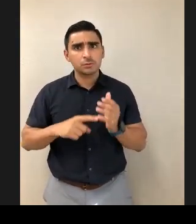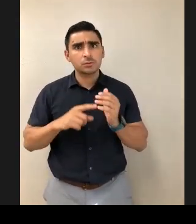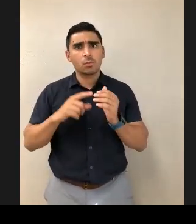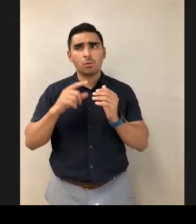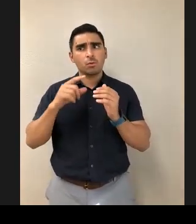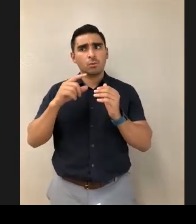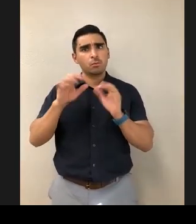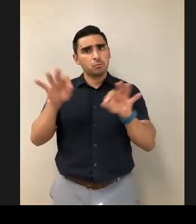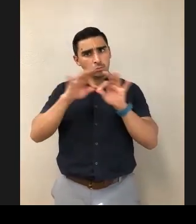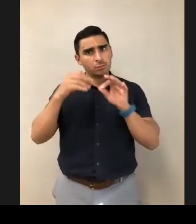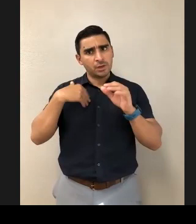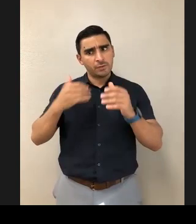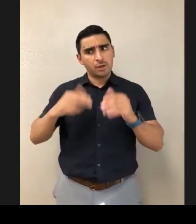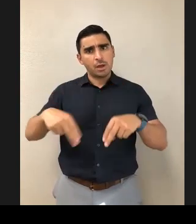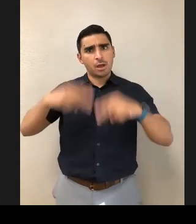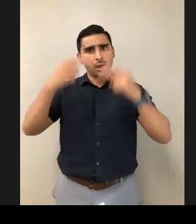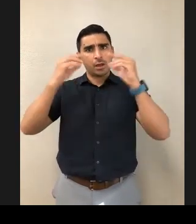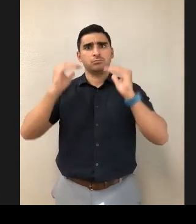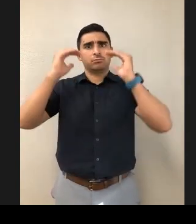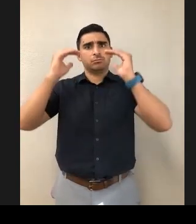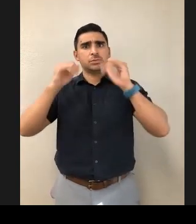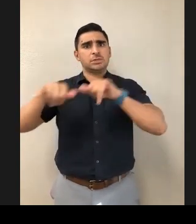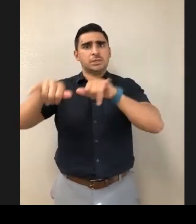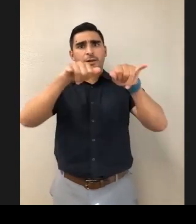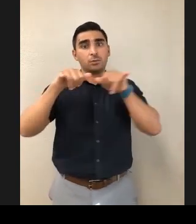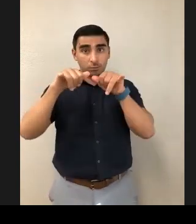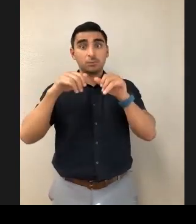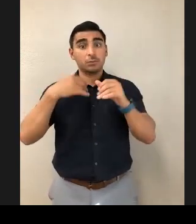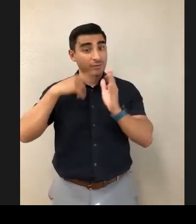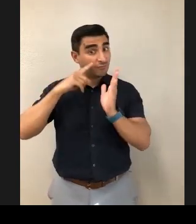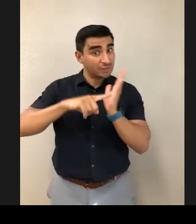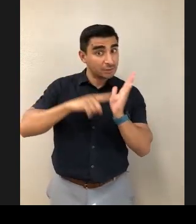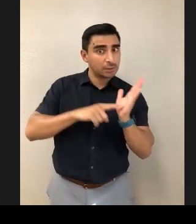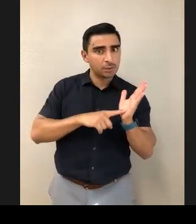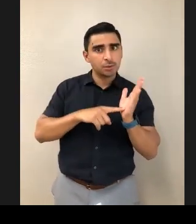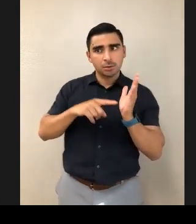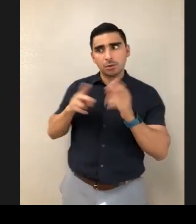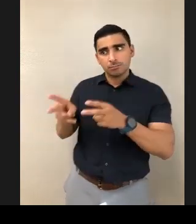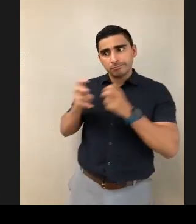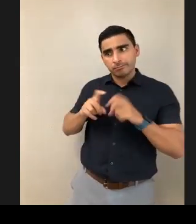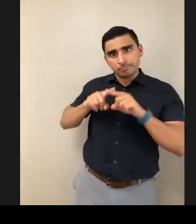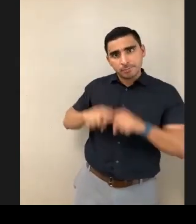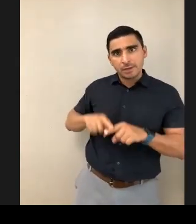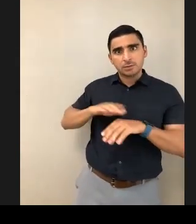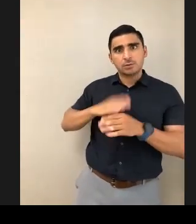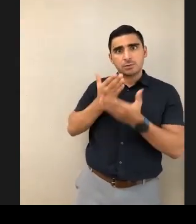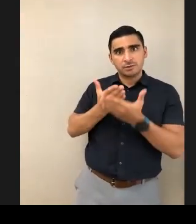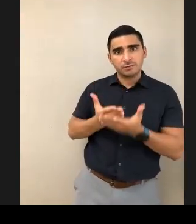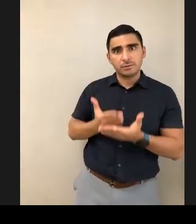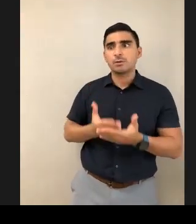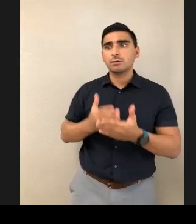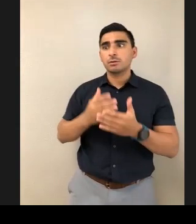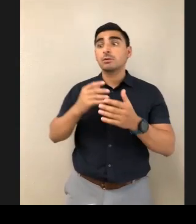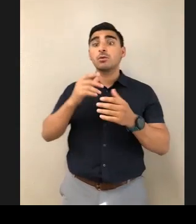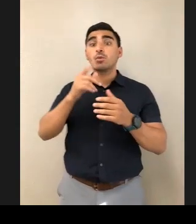que el estándar sea muy alto, que se base en